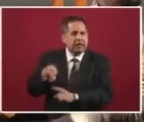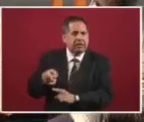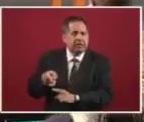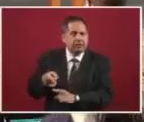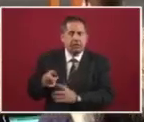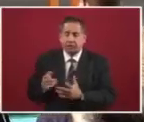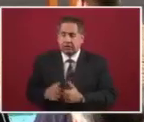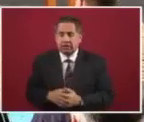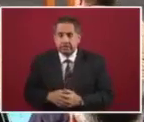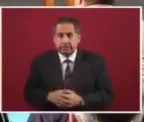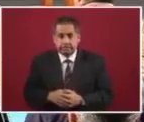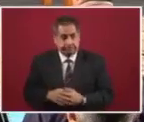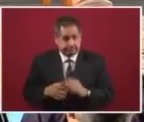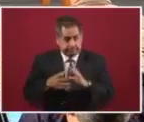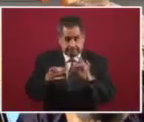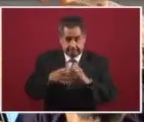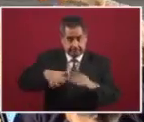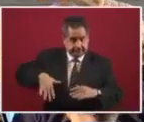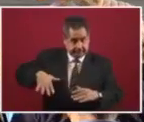Dicho todo lo anterior,